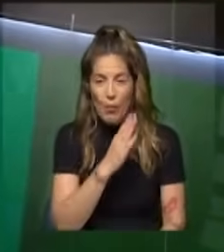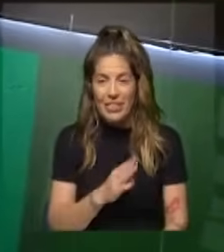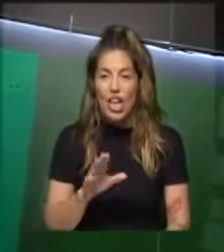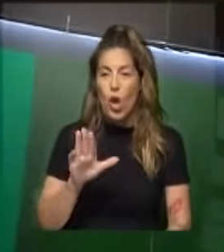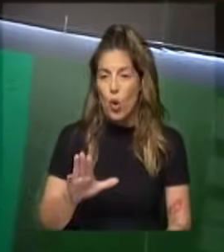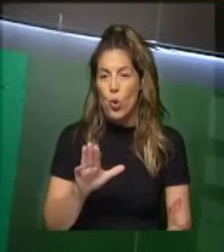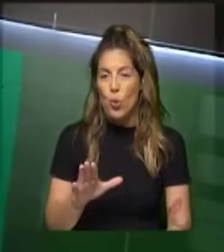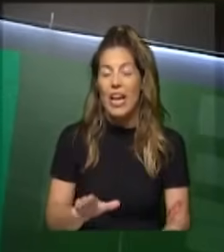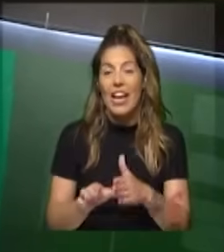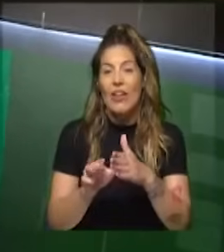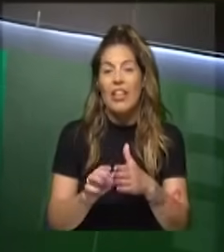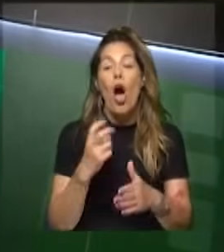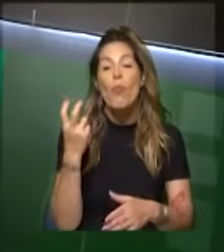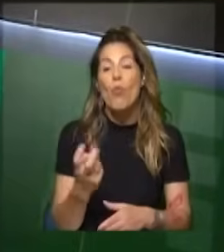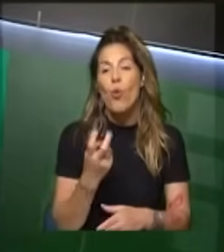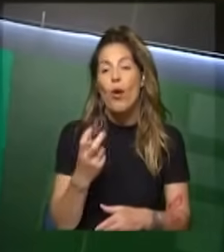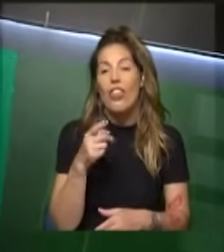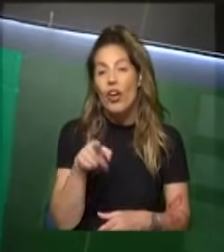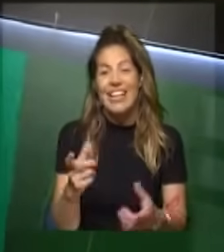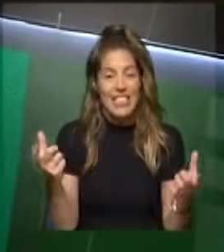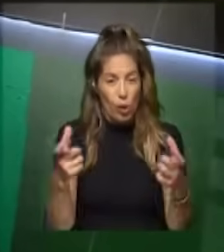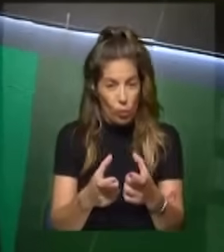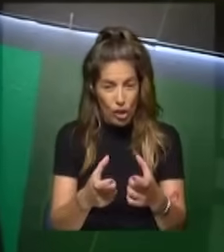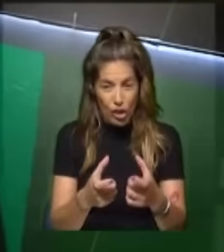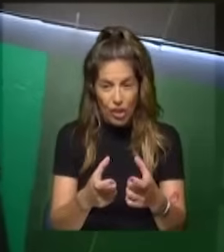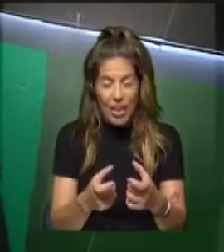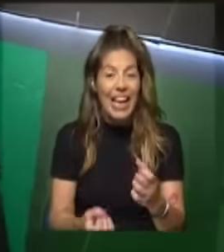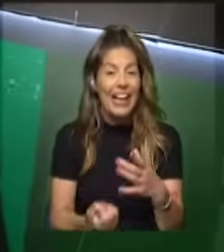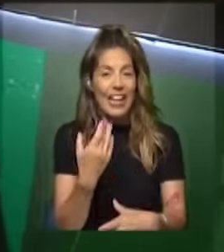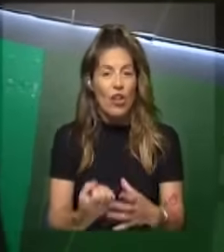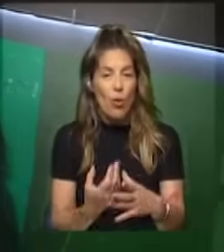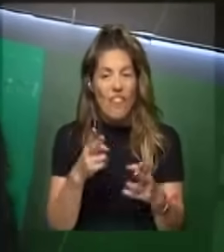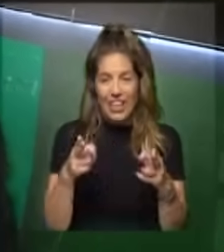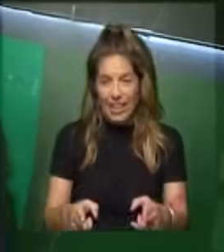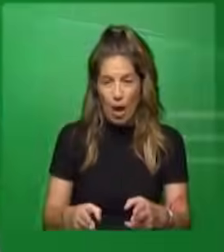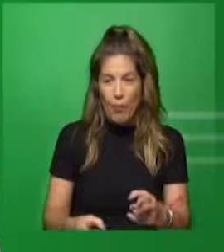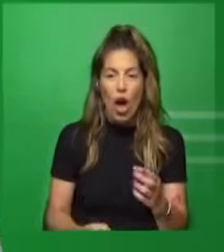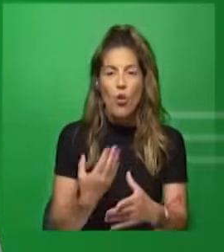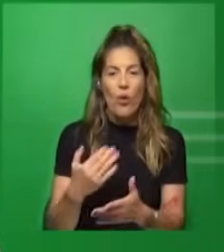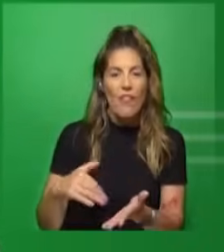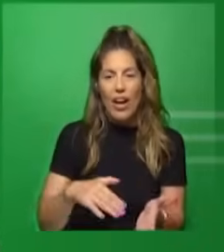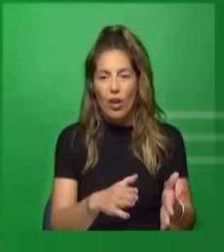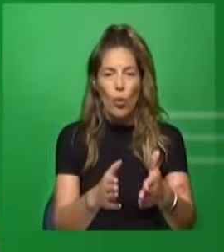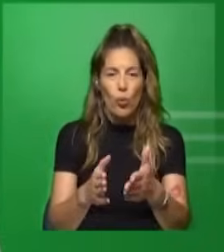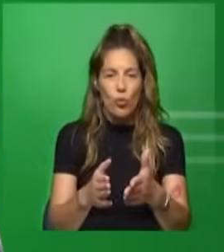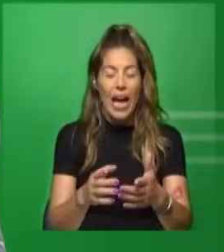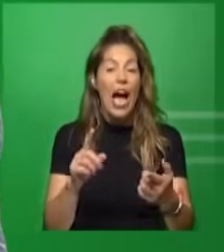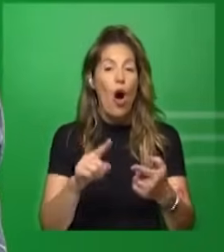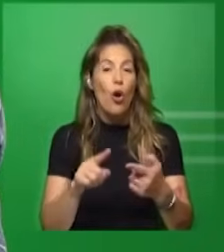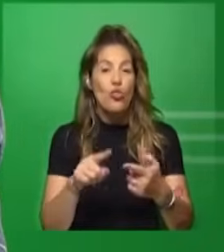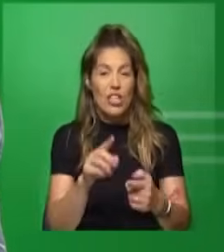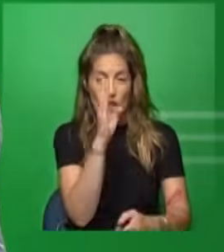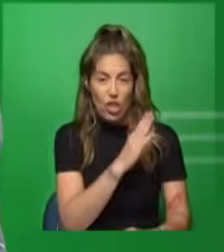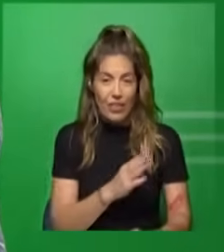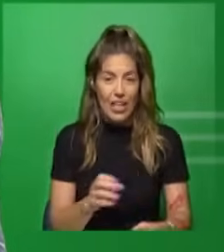la cabeza estaban intentando, con aquella reunión de retiro, crear una nueva etapa, una nueva hoja de ruta. Se llamó Consenso de Brasilia, lo toma